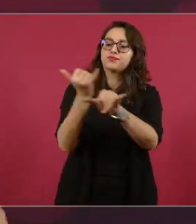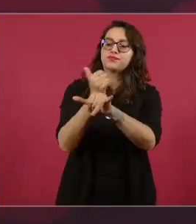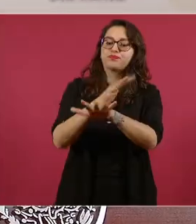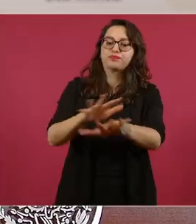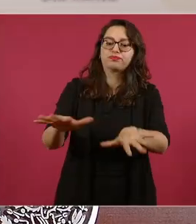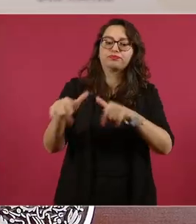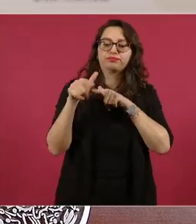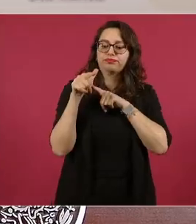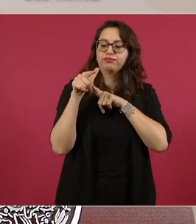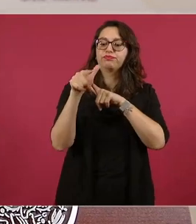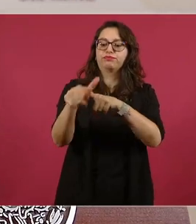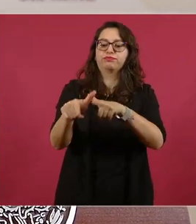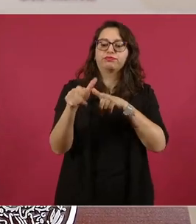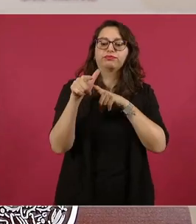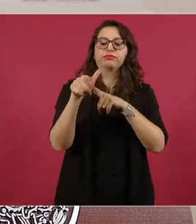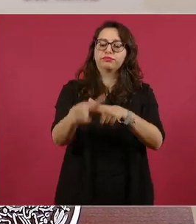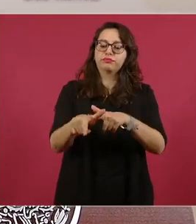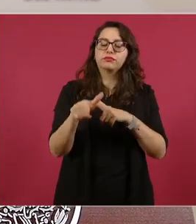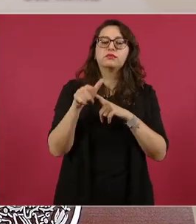replicando